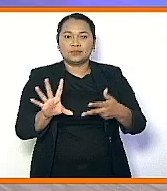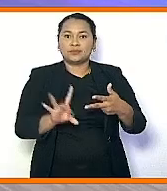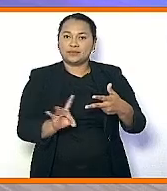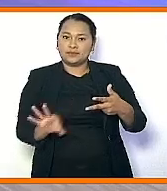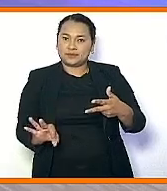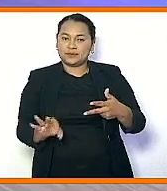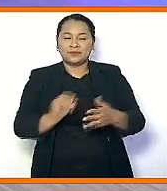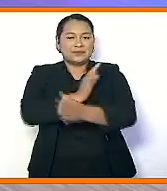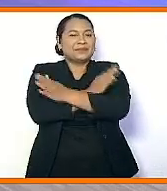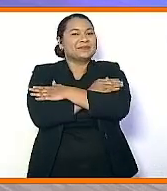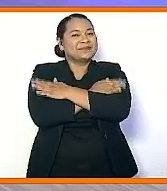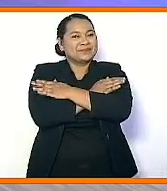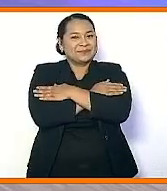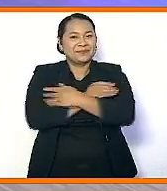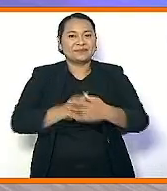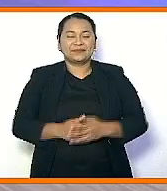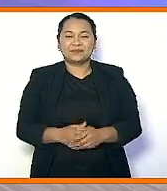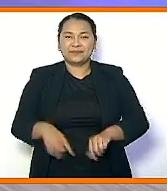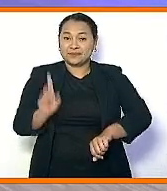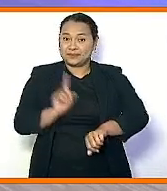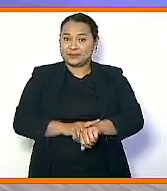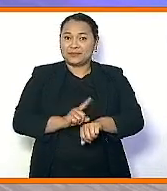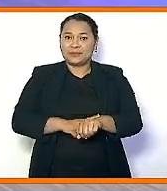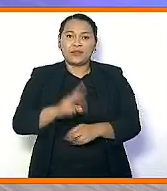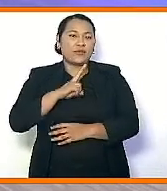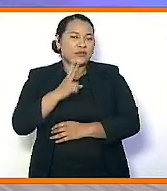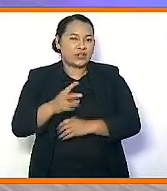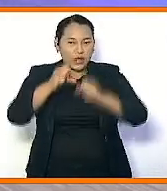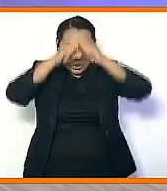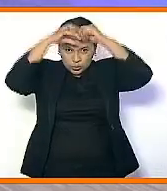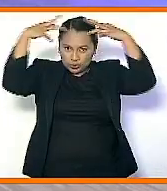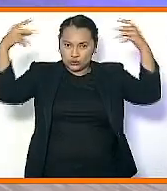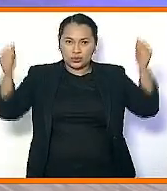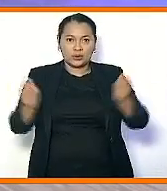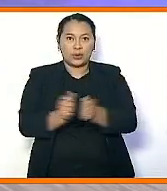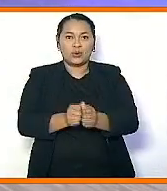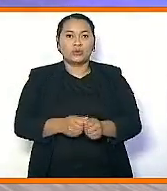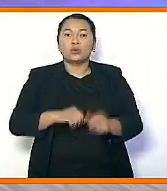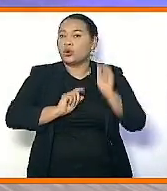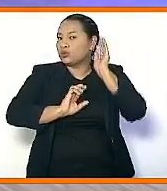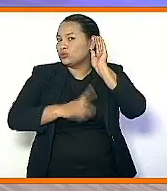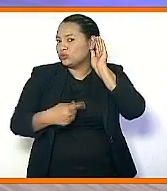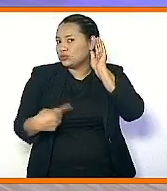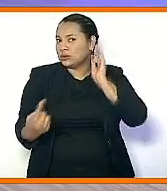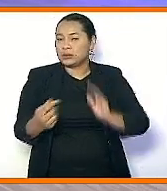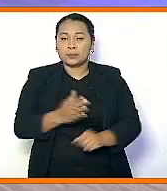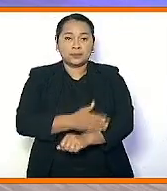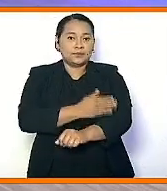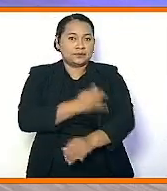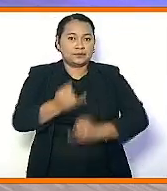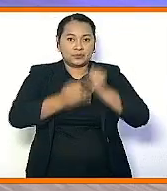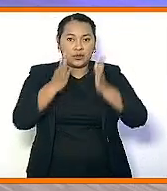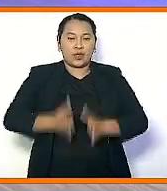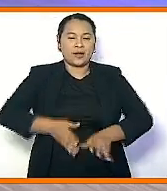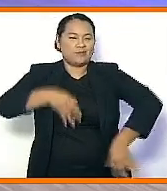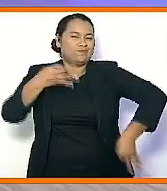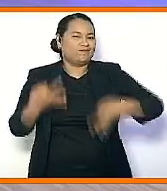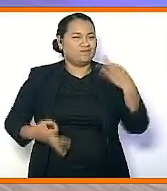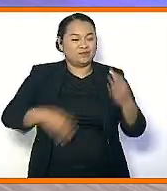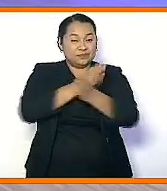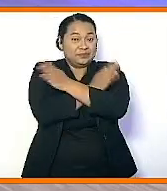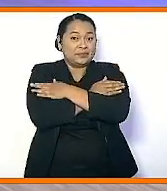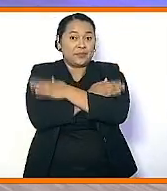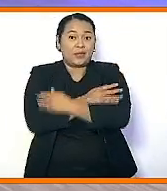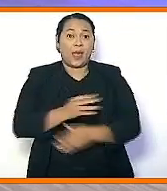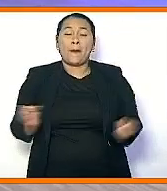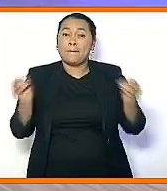89. Muchas felicidades. Es momento de hacer de tus sueños una realidad junto a Diaria. Pero antes queremos felicitar a nuestros más de